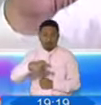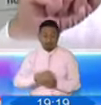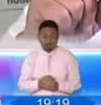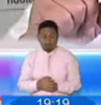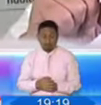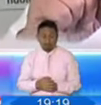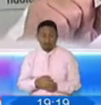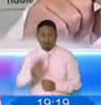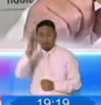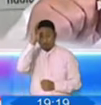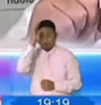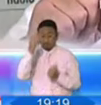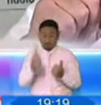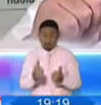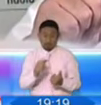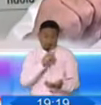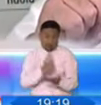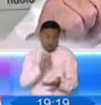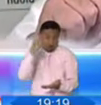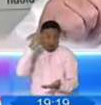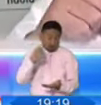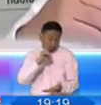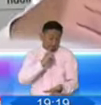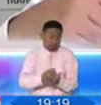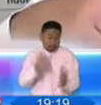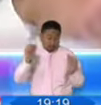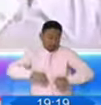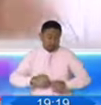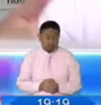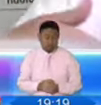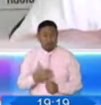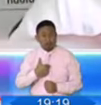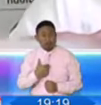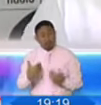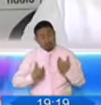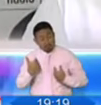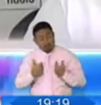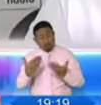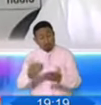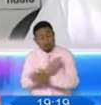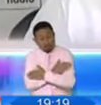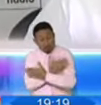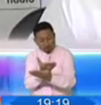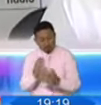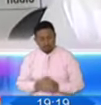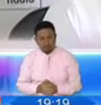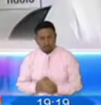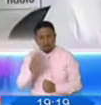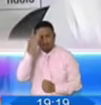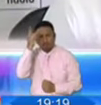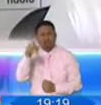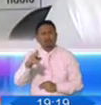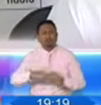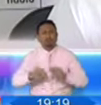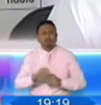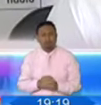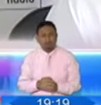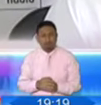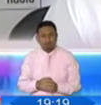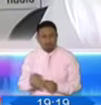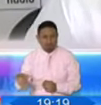gran hospital. Y de verdad el gobierno lo ha hecho en Monte Sinaí. Y me congratulo por eso. ¿Por qué hicieron eso ahí? Porque eran sus terrenos,